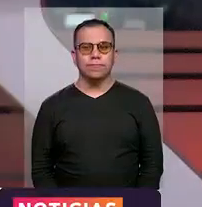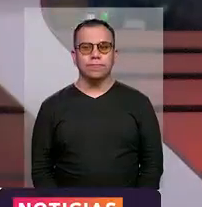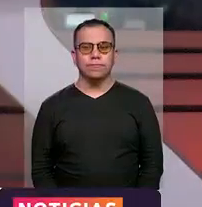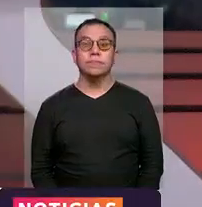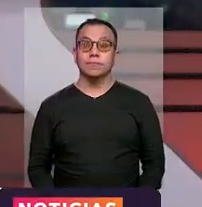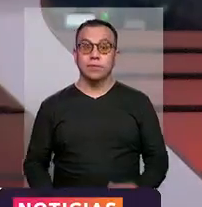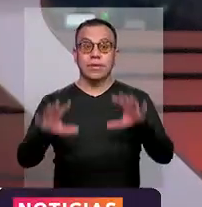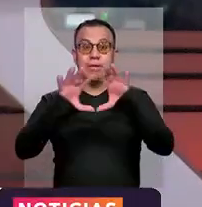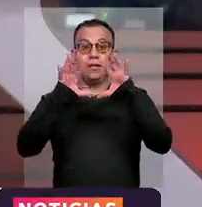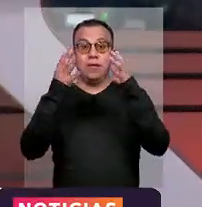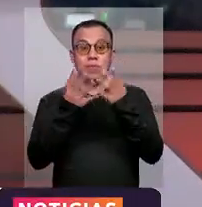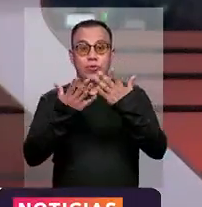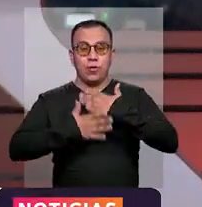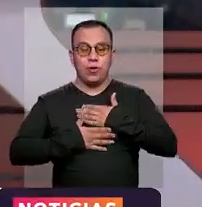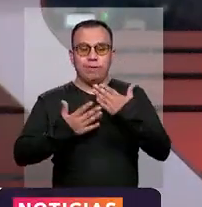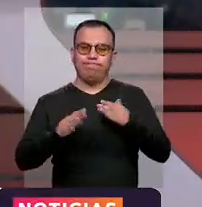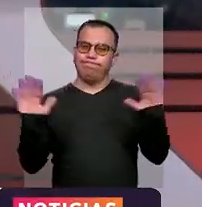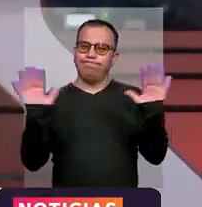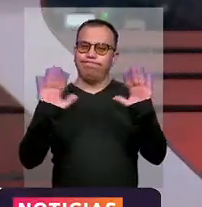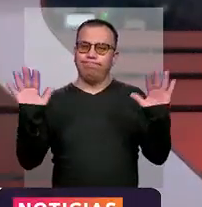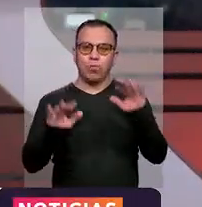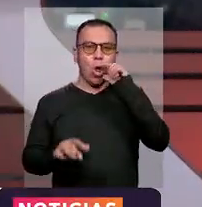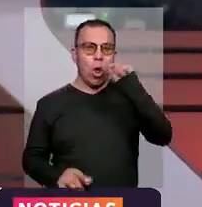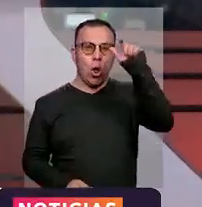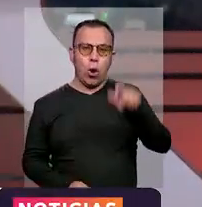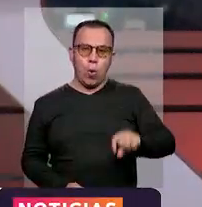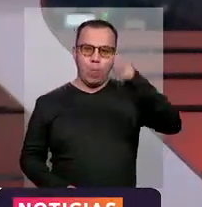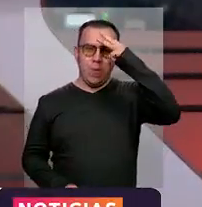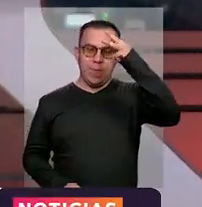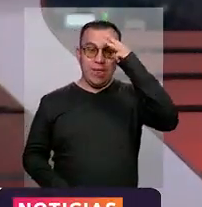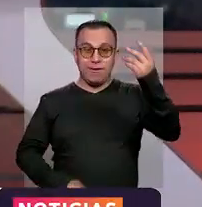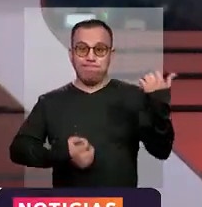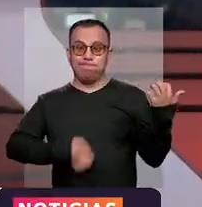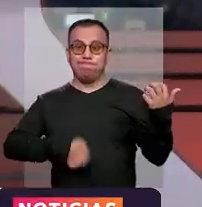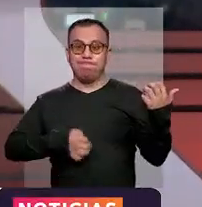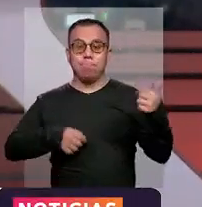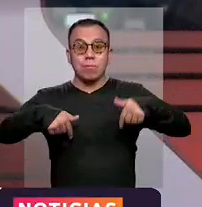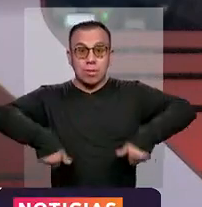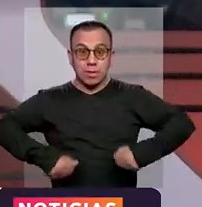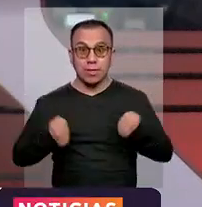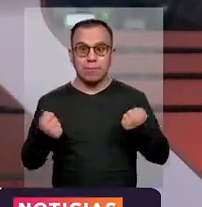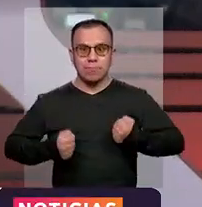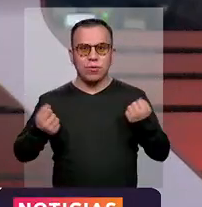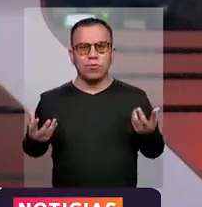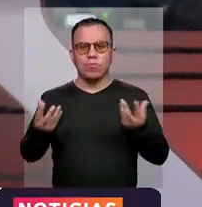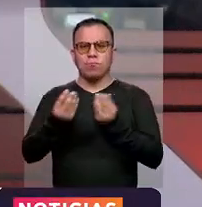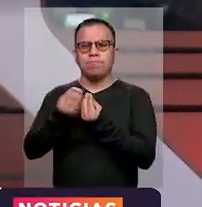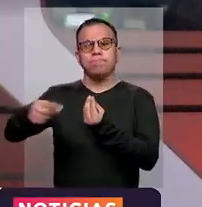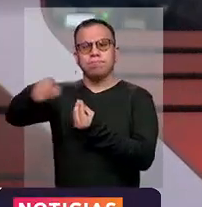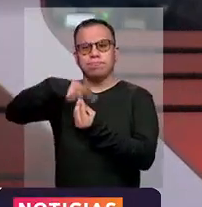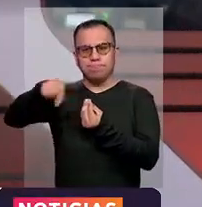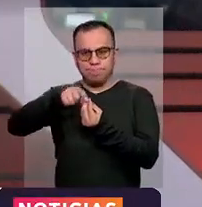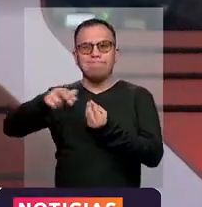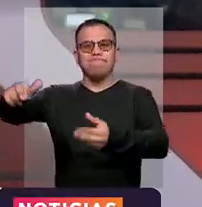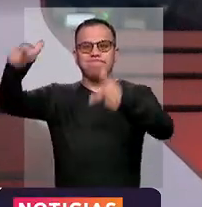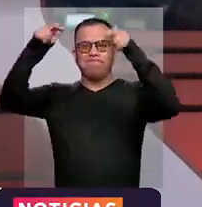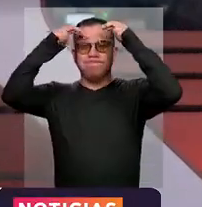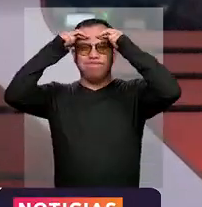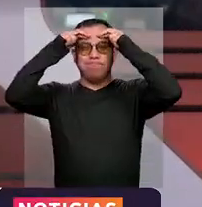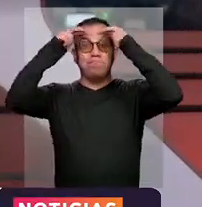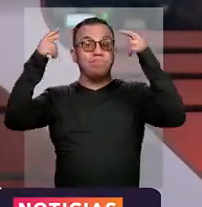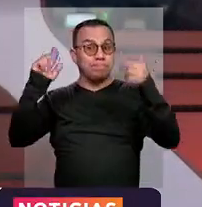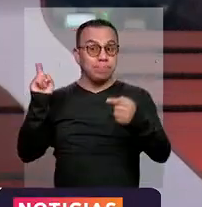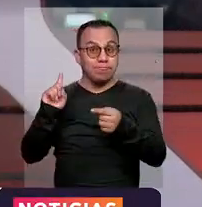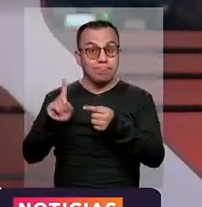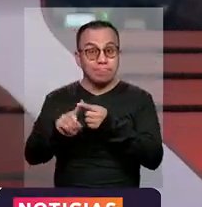y el mundo despide hoy a vicente fernández el icono de la música ranchera en bogotá hay un lugar en el que el rey estuvo después